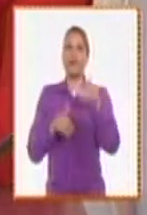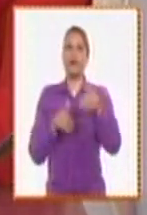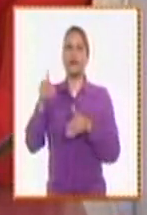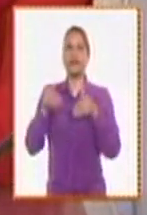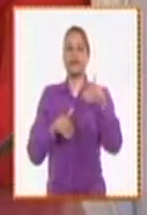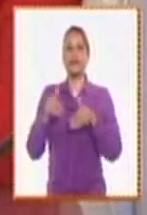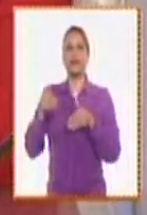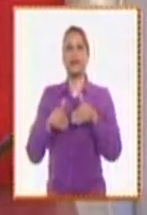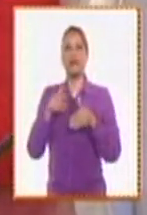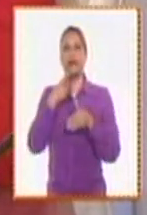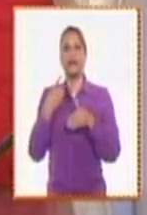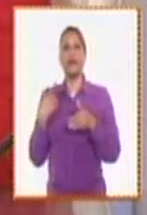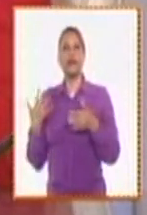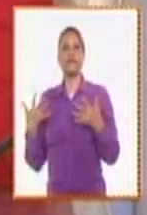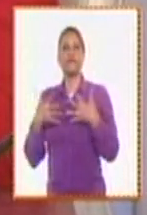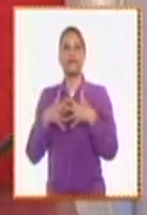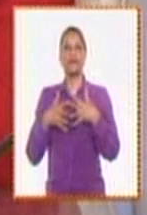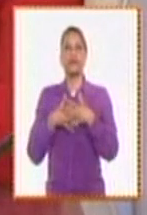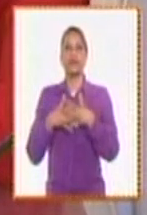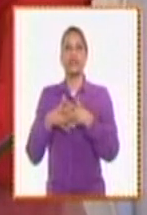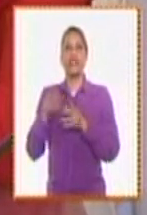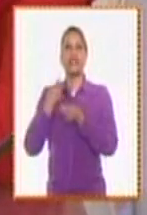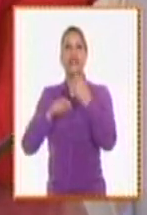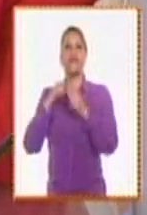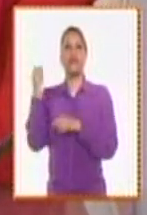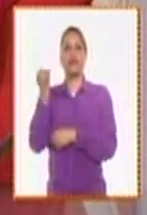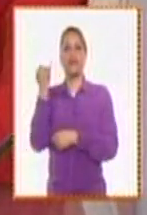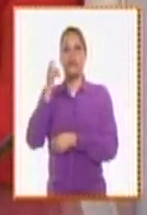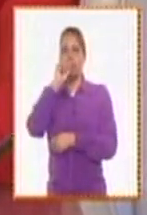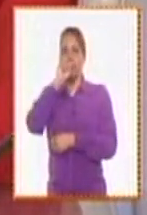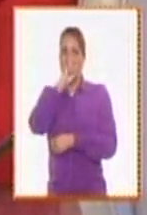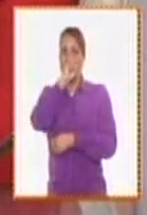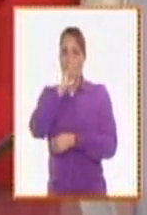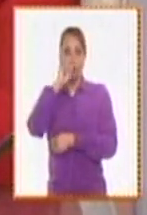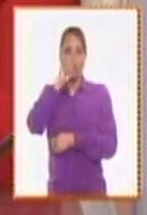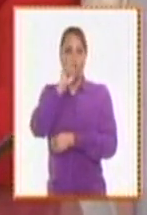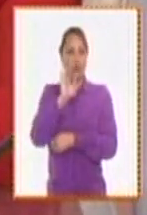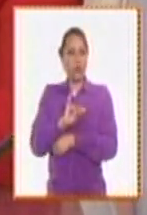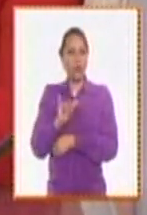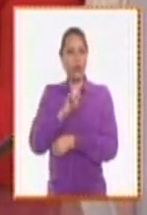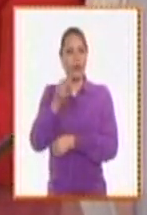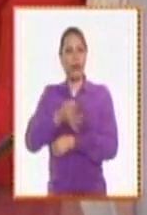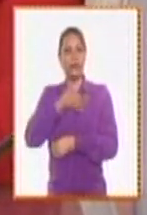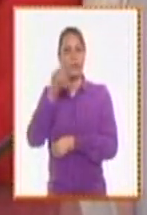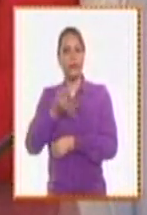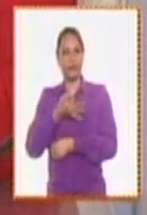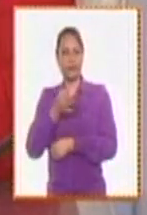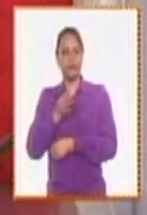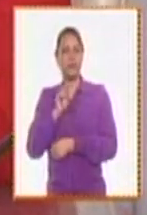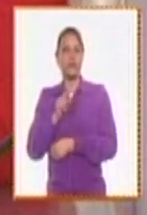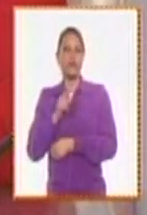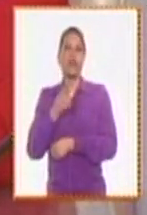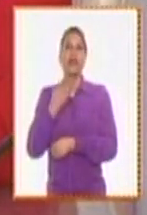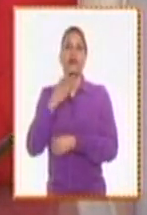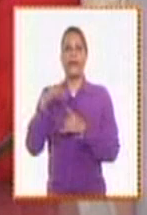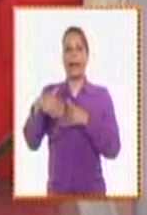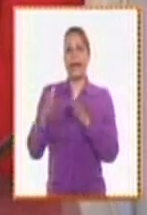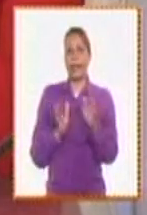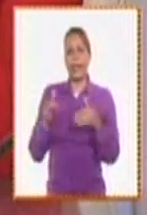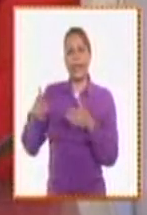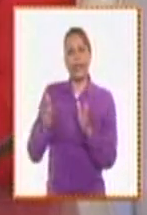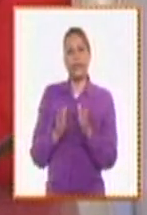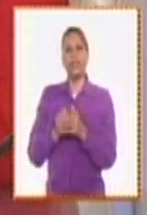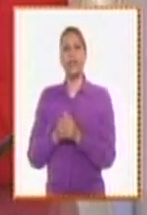relacionados o vinculados con el tráfico internacional de drogas, que también se refería el coronel, o sea, la paquetería,